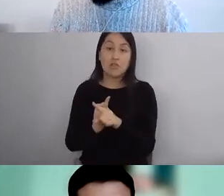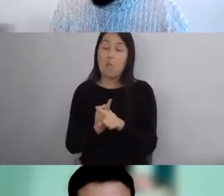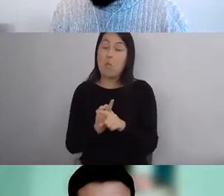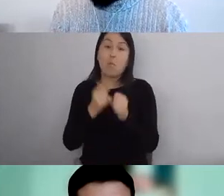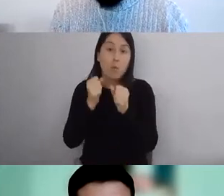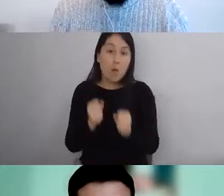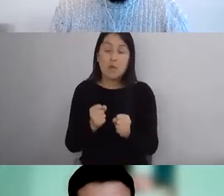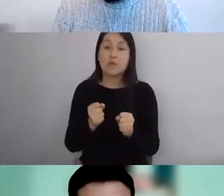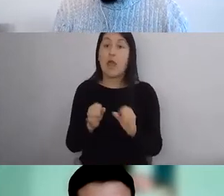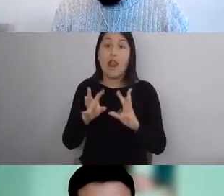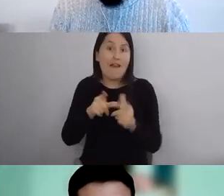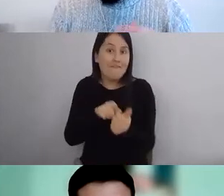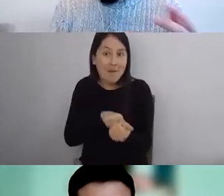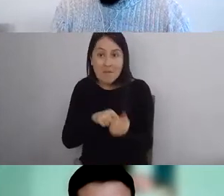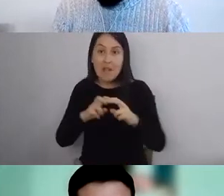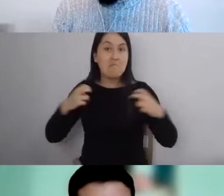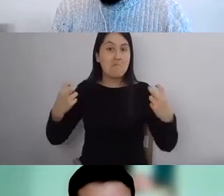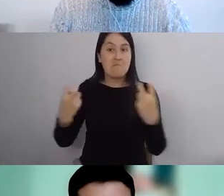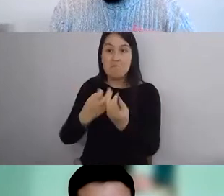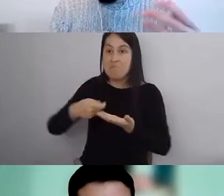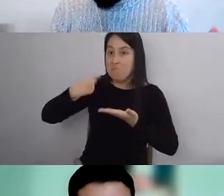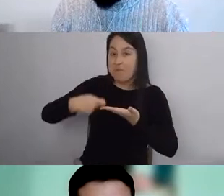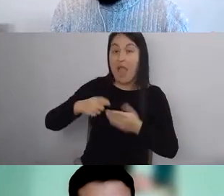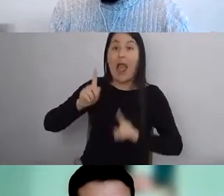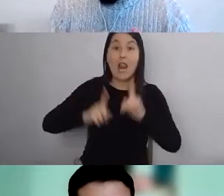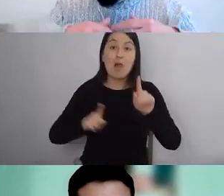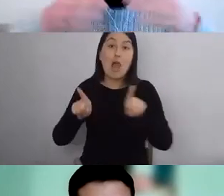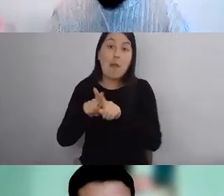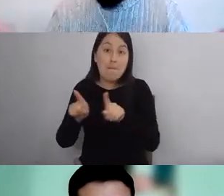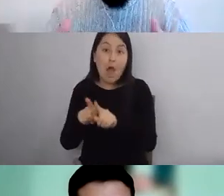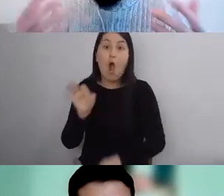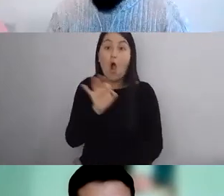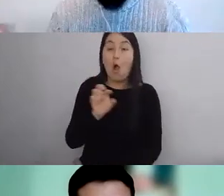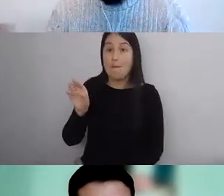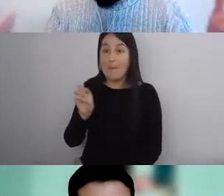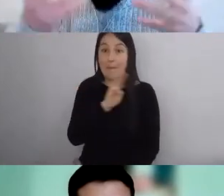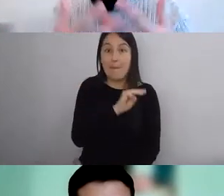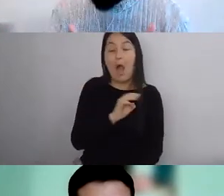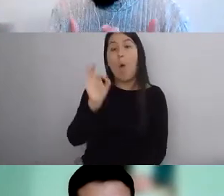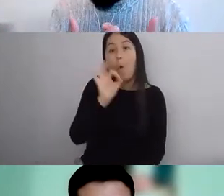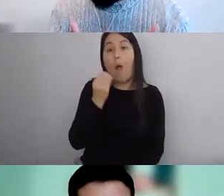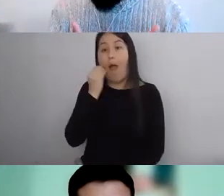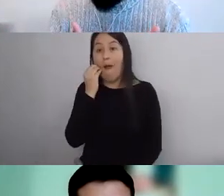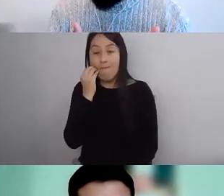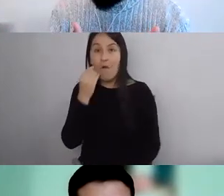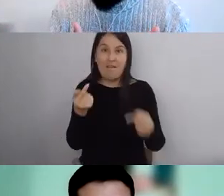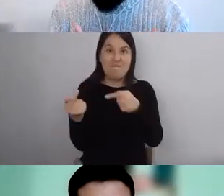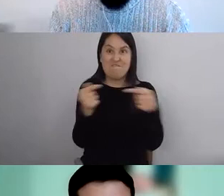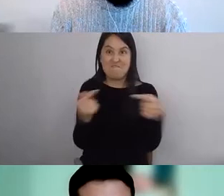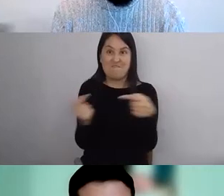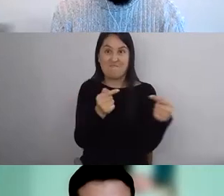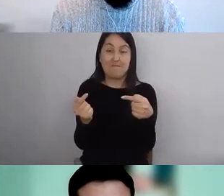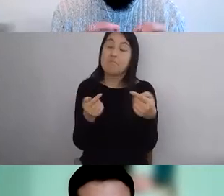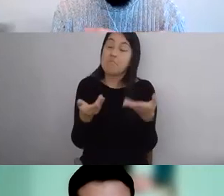un almuerzo familiar, donde quizá nuestros hermanos o nuestros padres, nuestros abuelos, quien sea, se ponen a discutir.